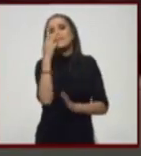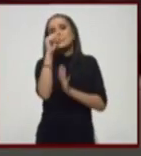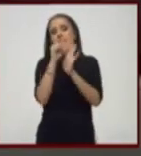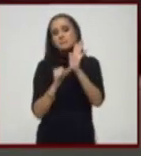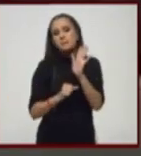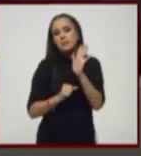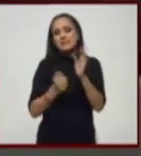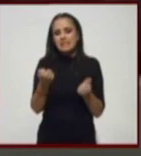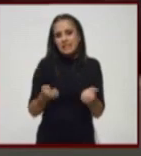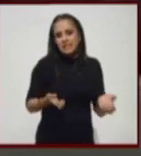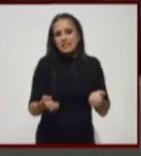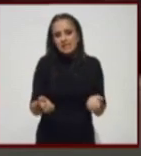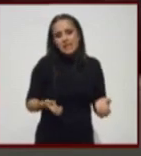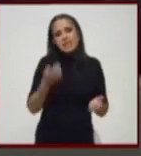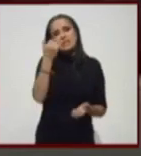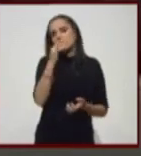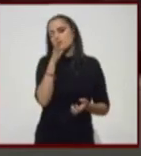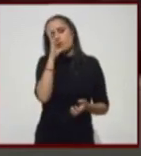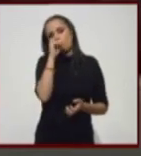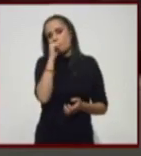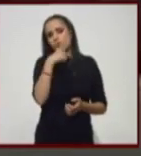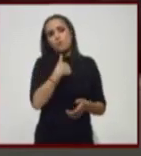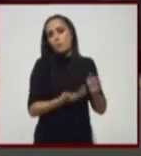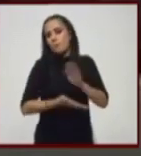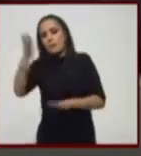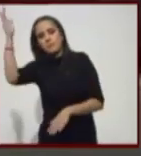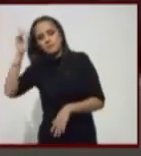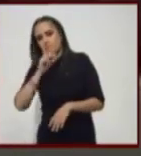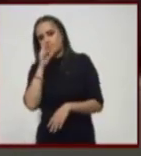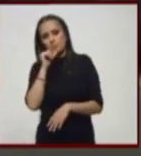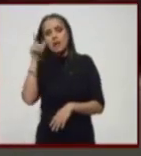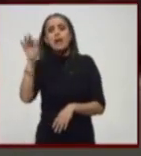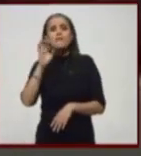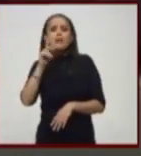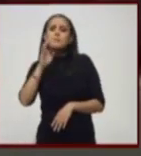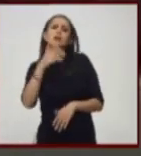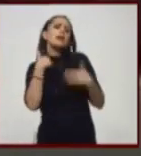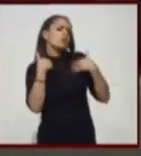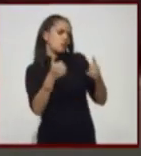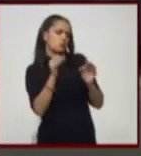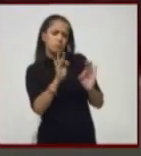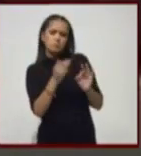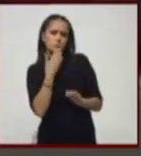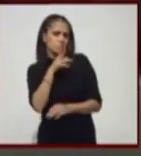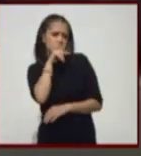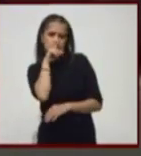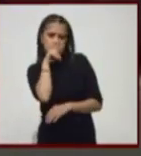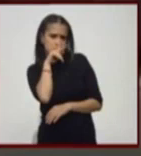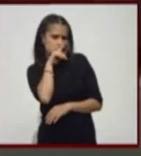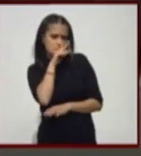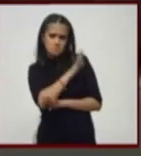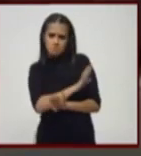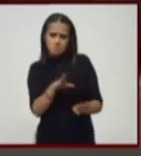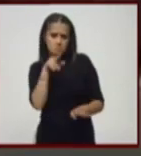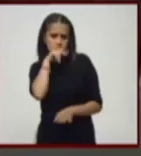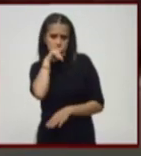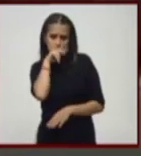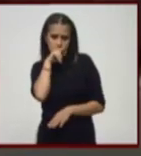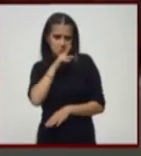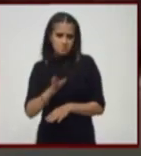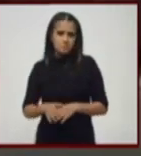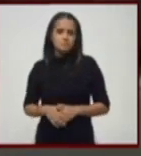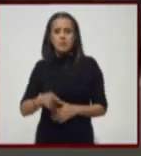y pues no podría ausentarme fuera de la ciudad y felipe lo entendió perfectamente no me puso ningún pero algo